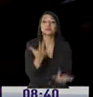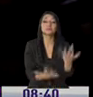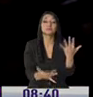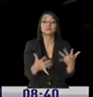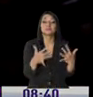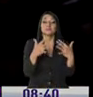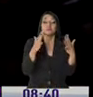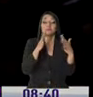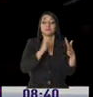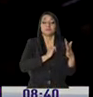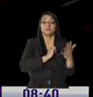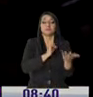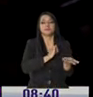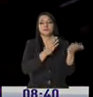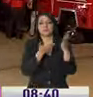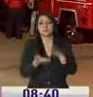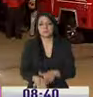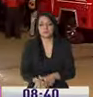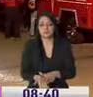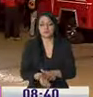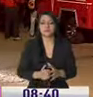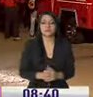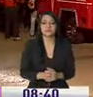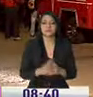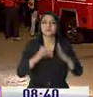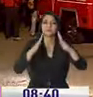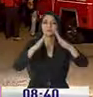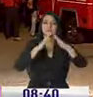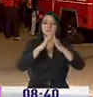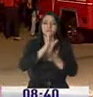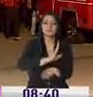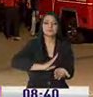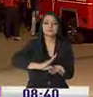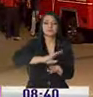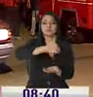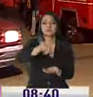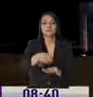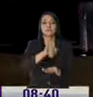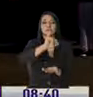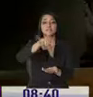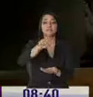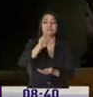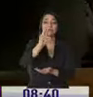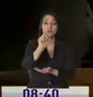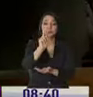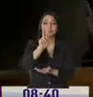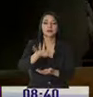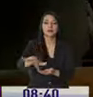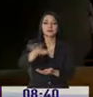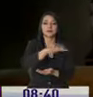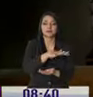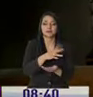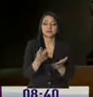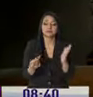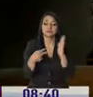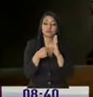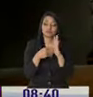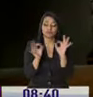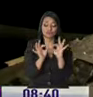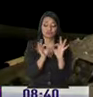incendio que se registró en su vivienda, ubicada en el barrio Chillo Gijón, en el Valle de los Chillos. Un cortocircuito ocurrido en el